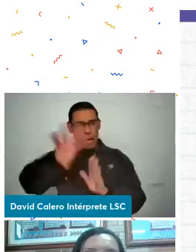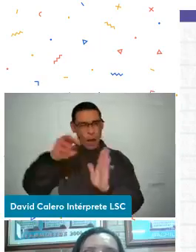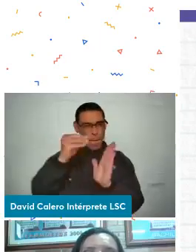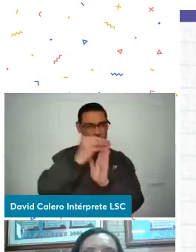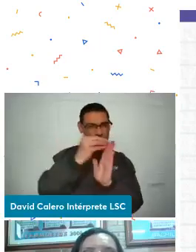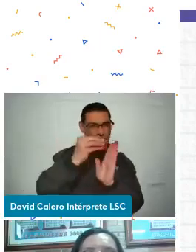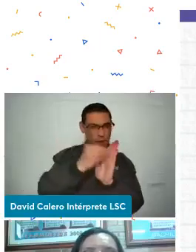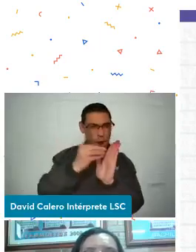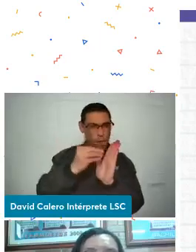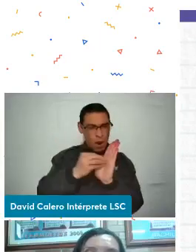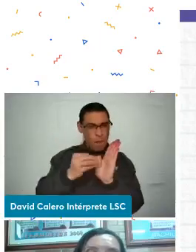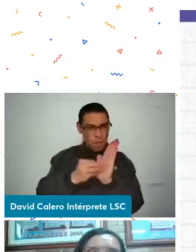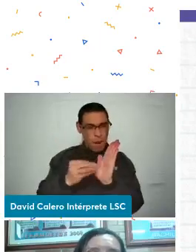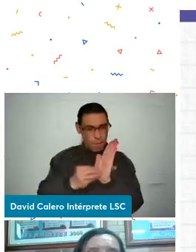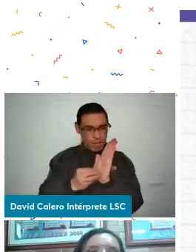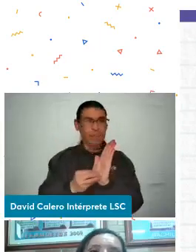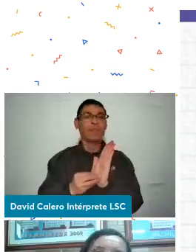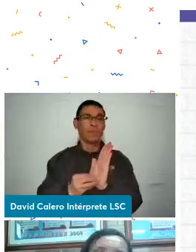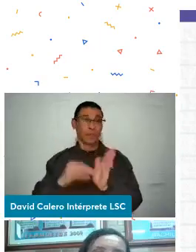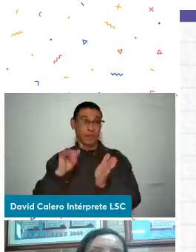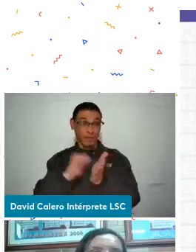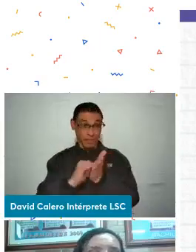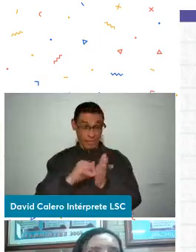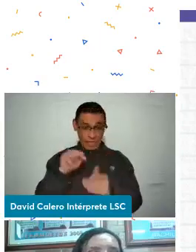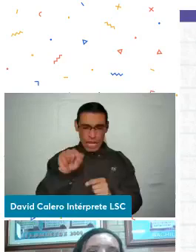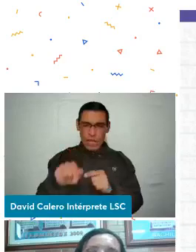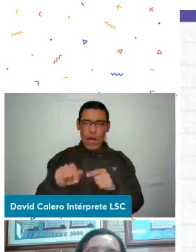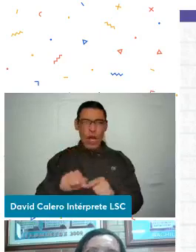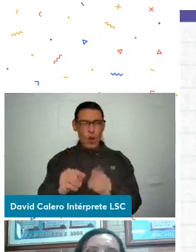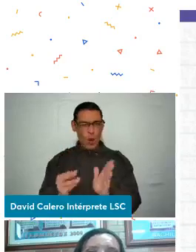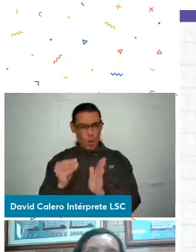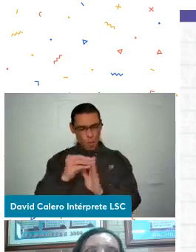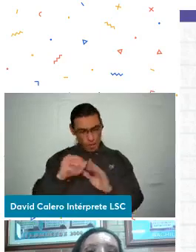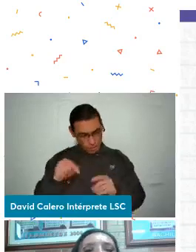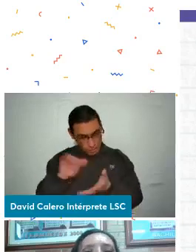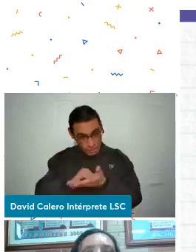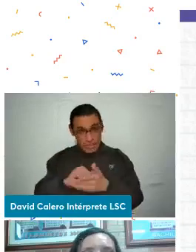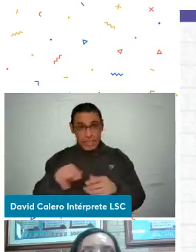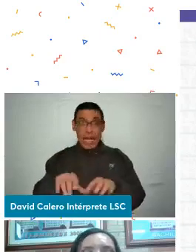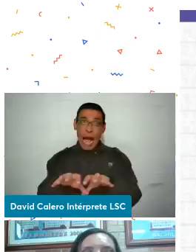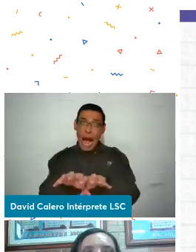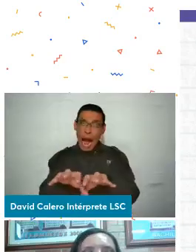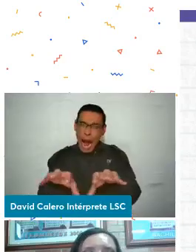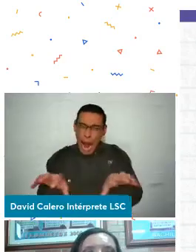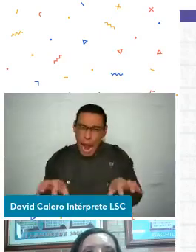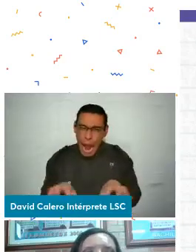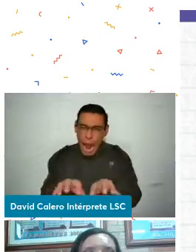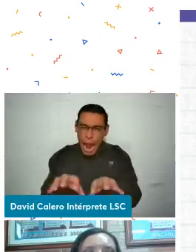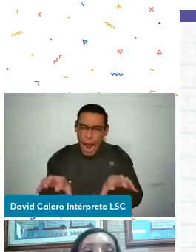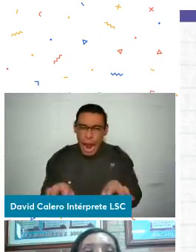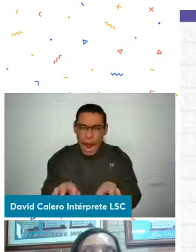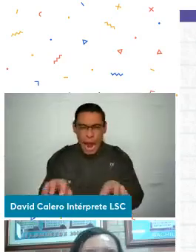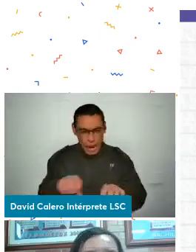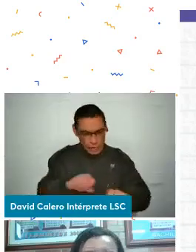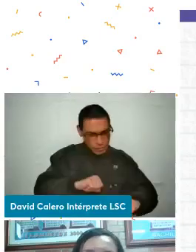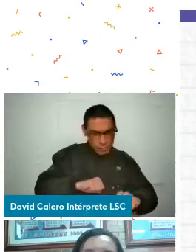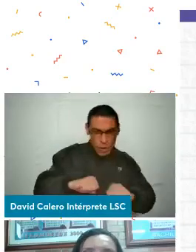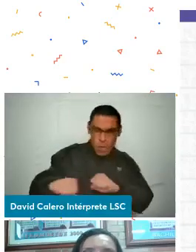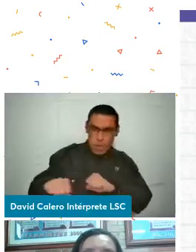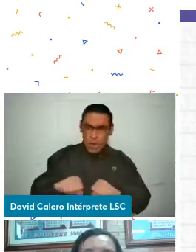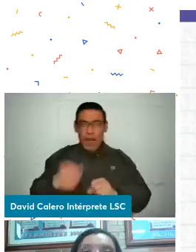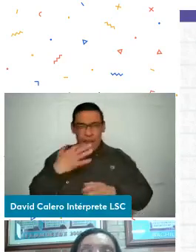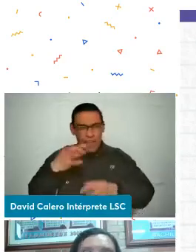grado octavo, y allí establecemos qué acciones de las que se establecieron realmente funcionaron con los chicos